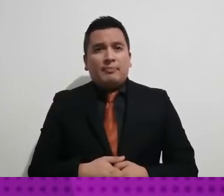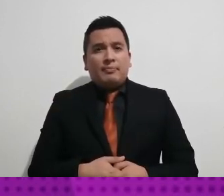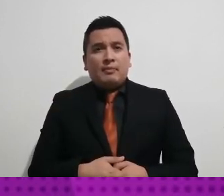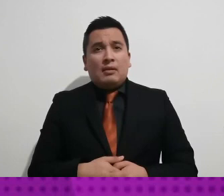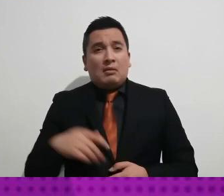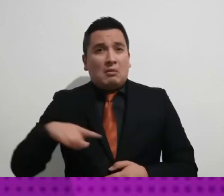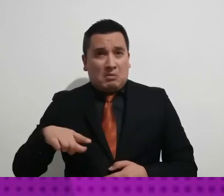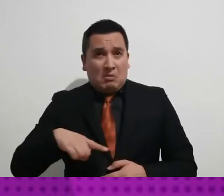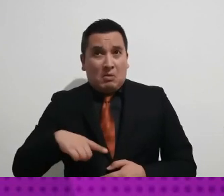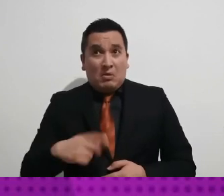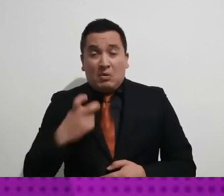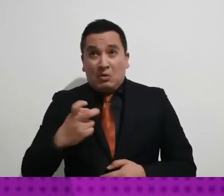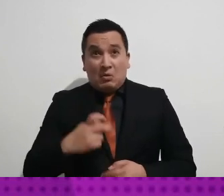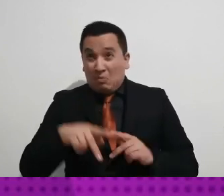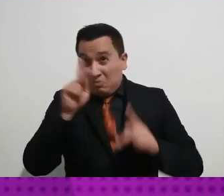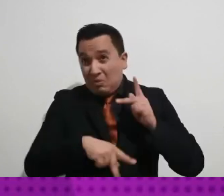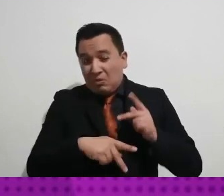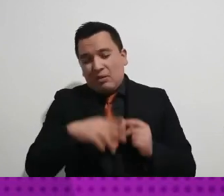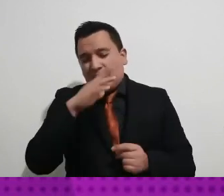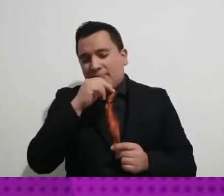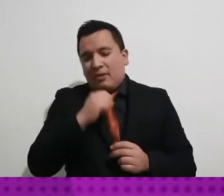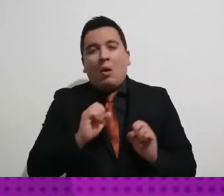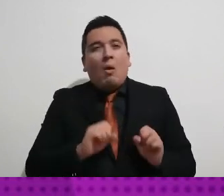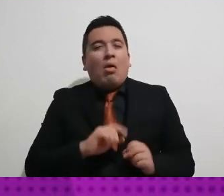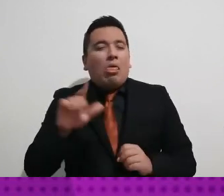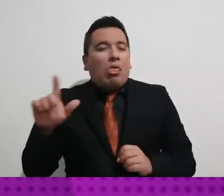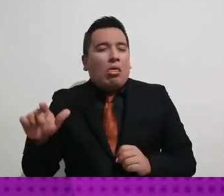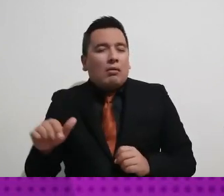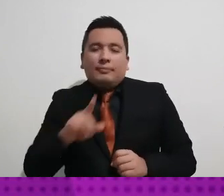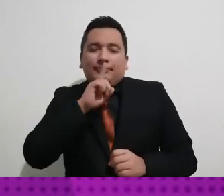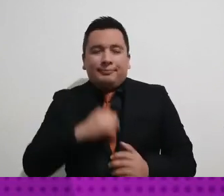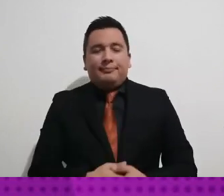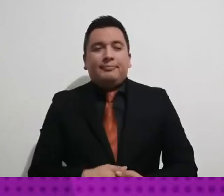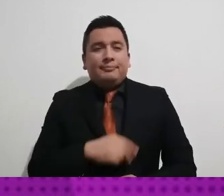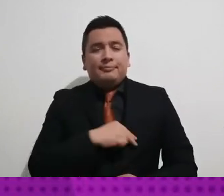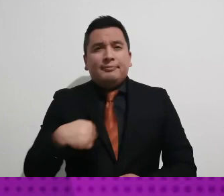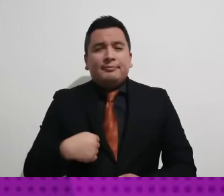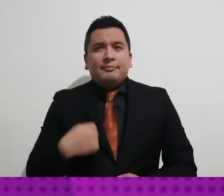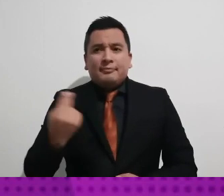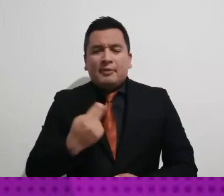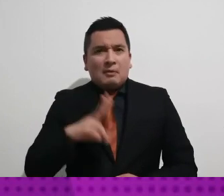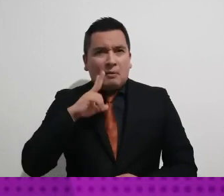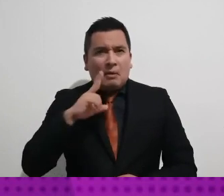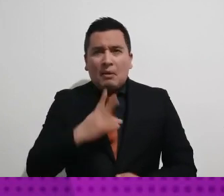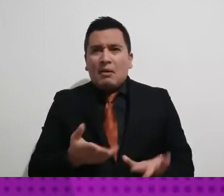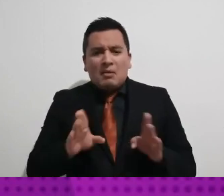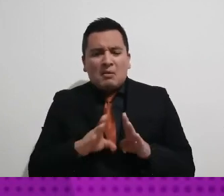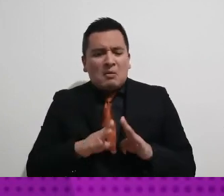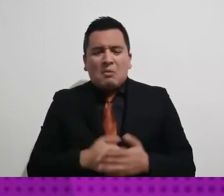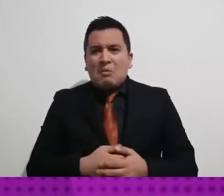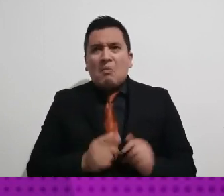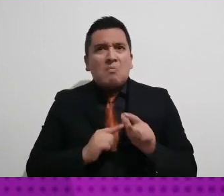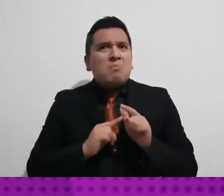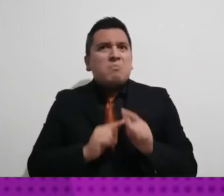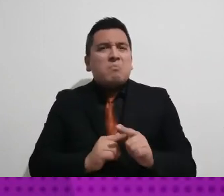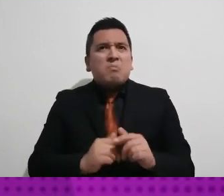pues la democracia es algo que no se puede suspender, que no se puede postergar y que bueno, tenemos que encontrar las formas